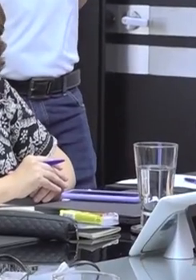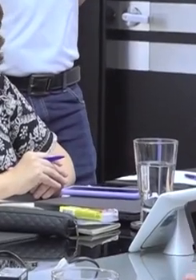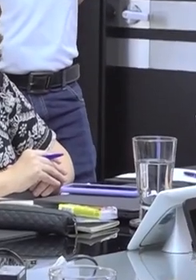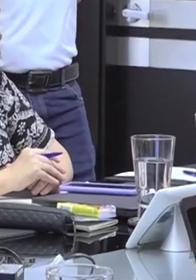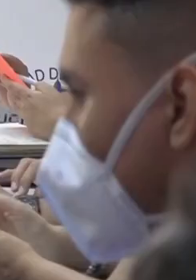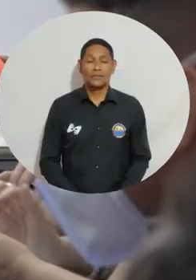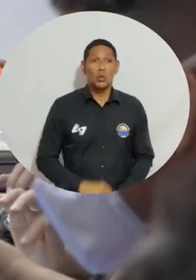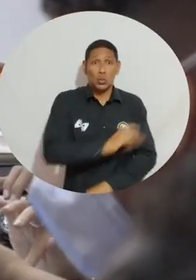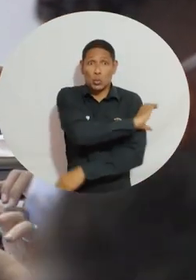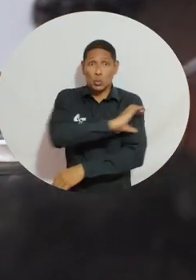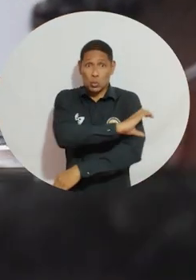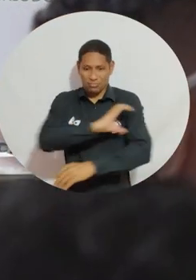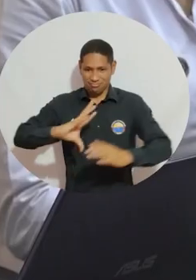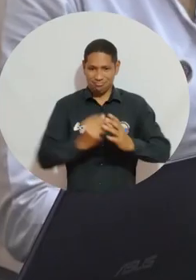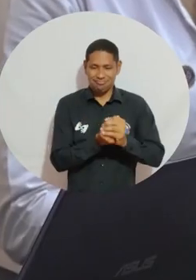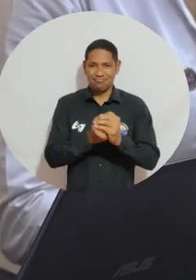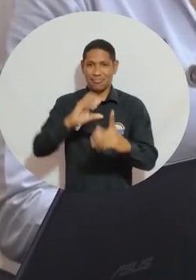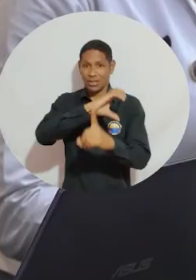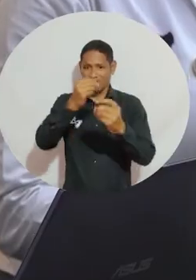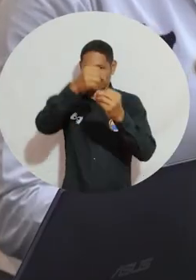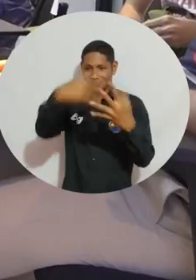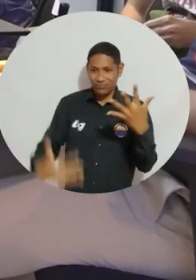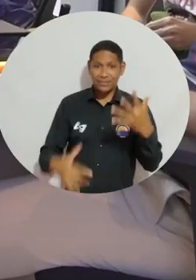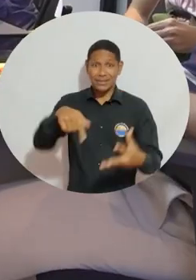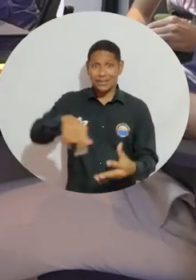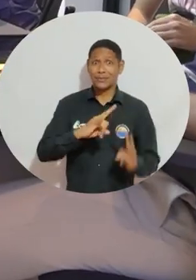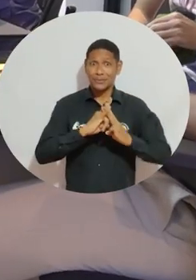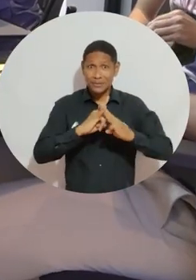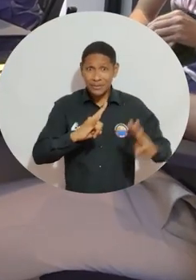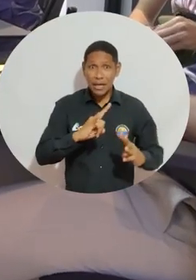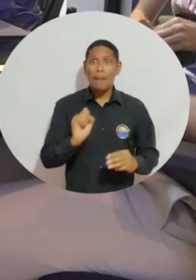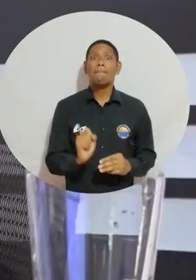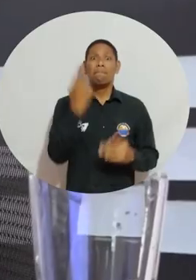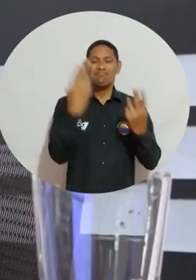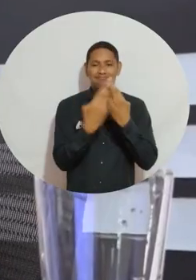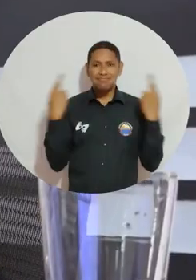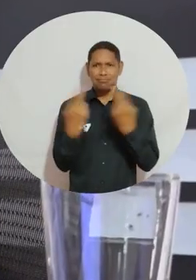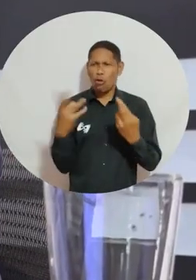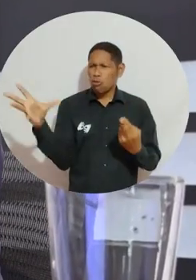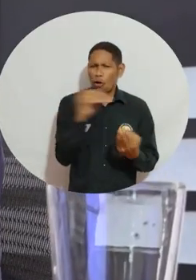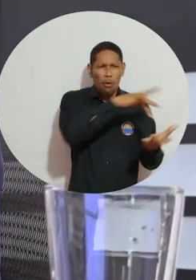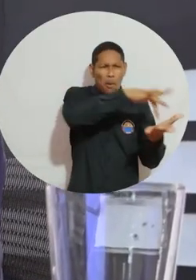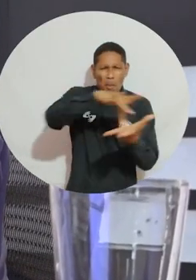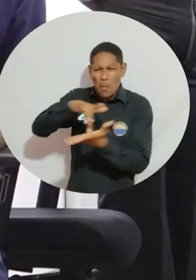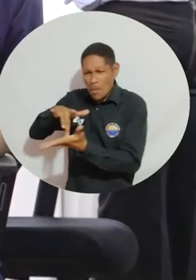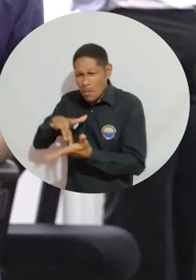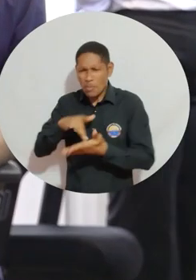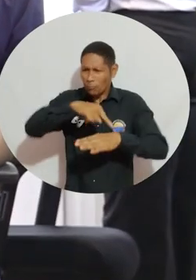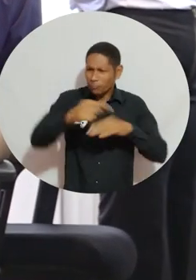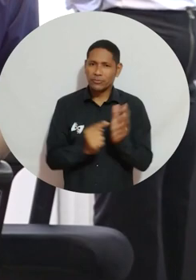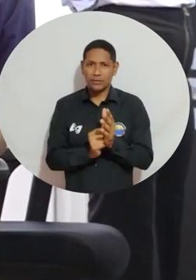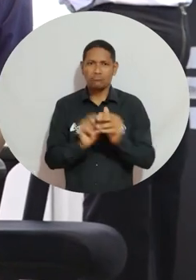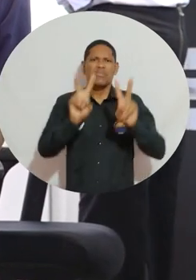El Comité de Inclusión e Interculturalidad de esta Casa de Estudios Superiores llevó a cabo su primera sesión con todos los miembros, en el que se